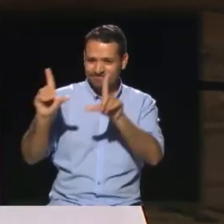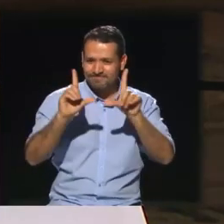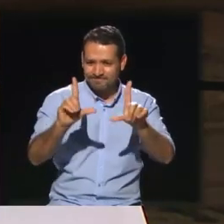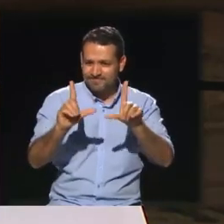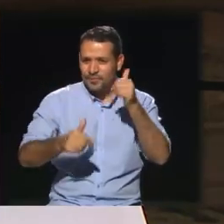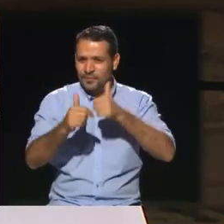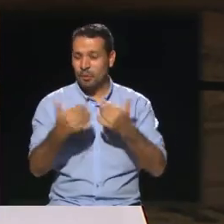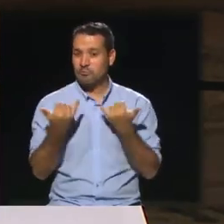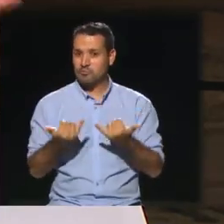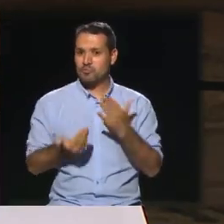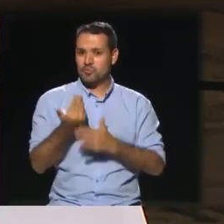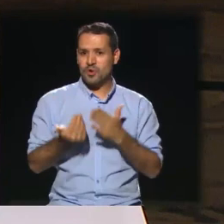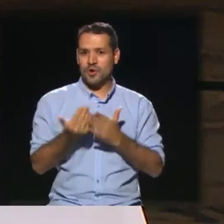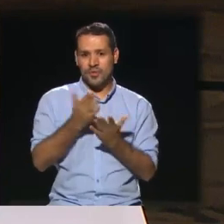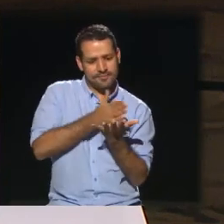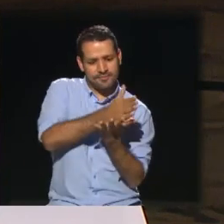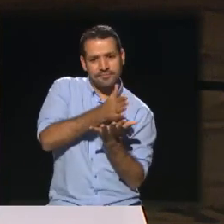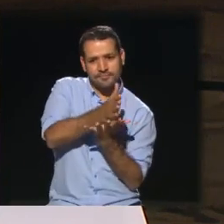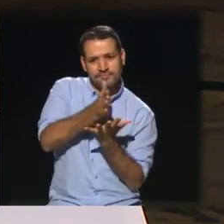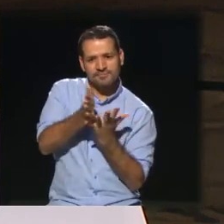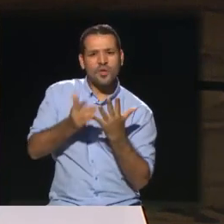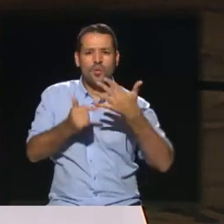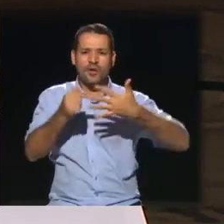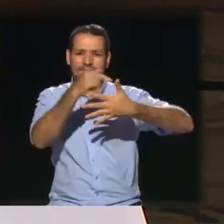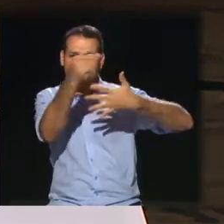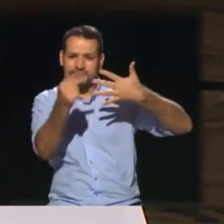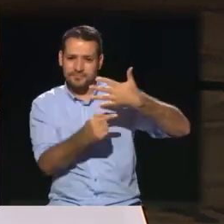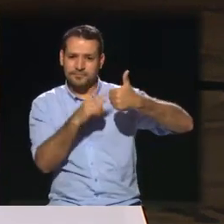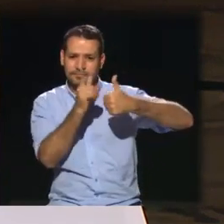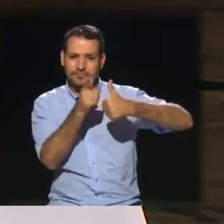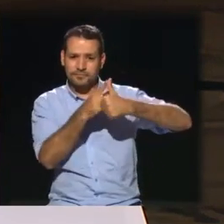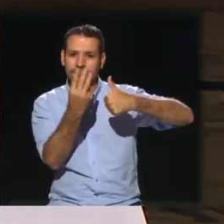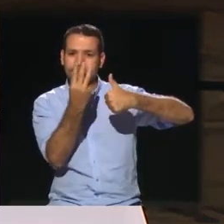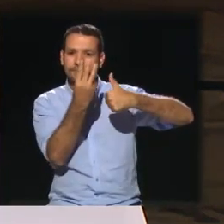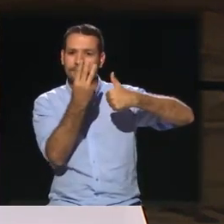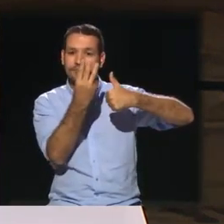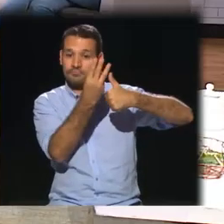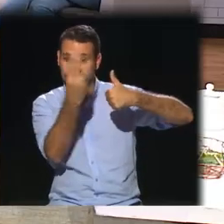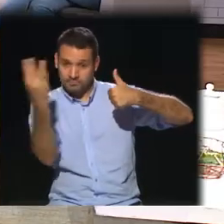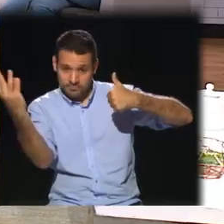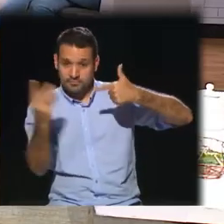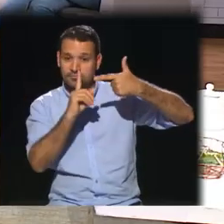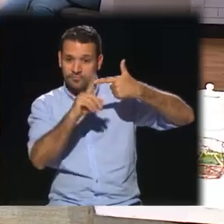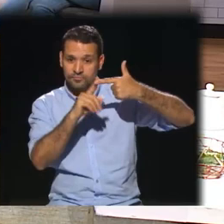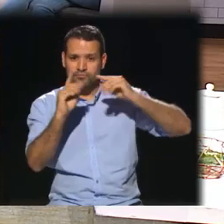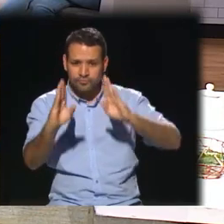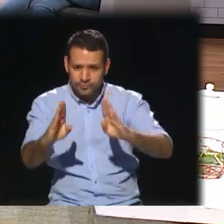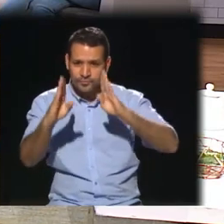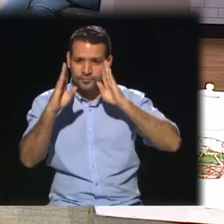esta línea de trabajo y la tenemos en 5 líneas diferentes, una línea de la página web, otra una línea de